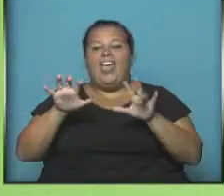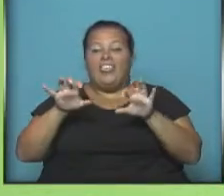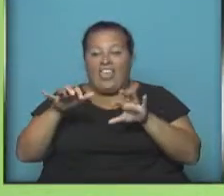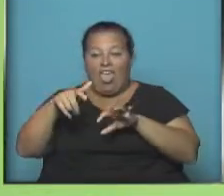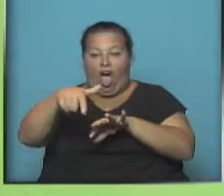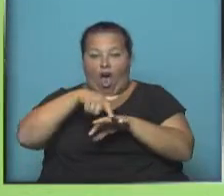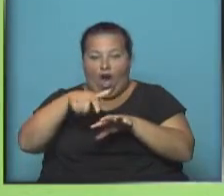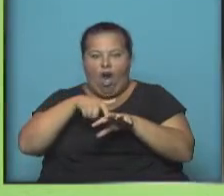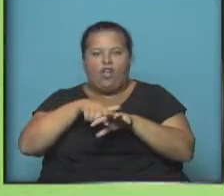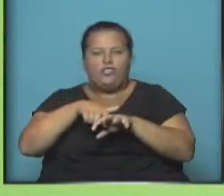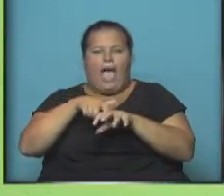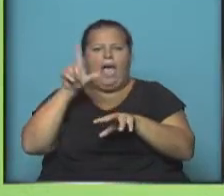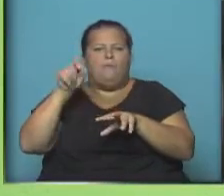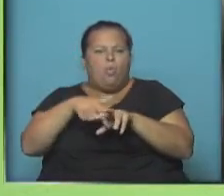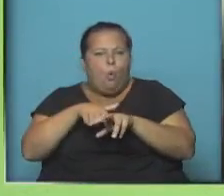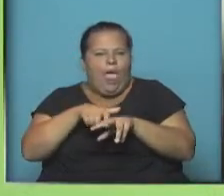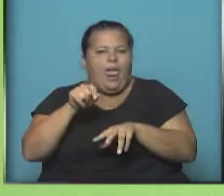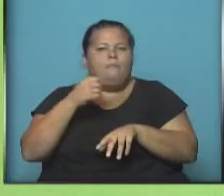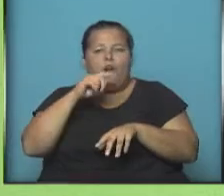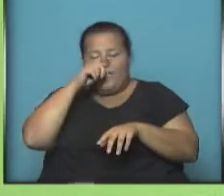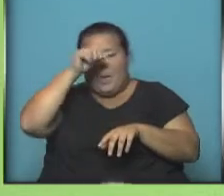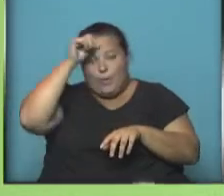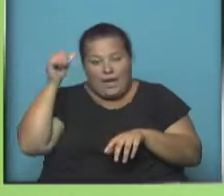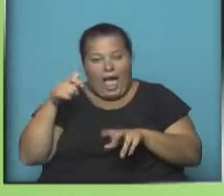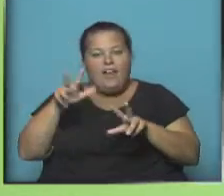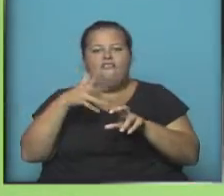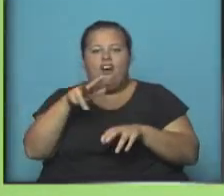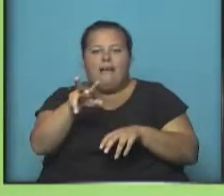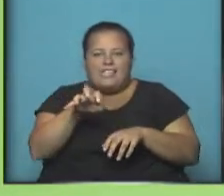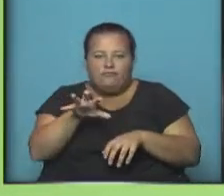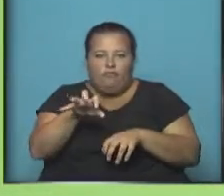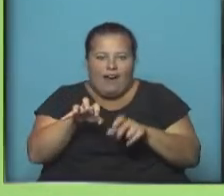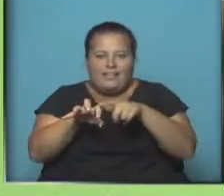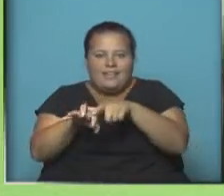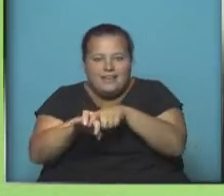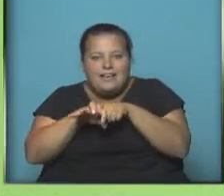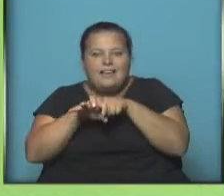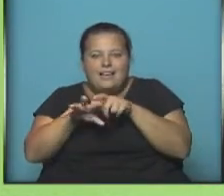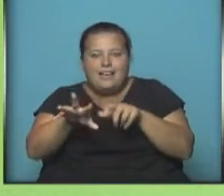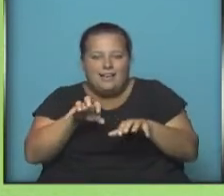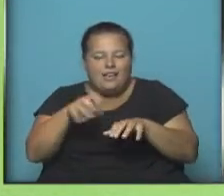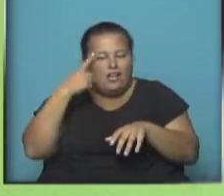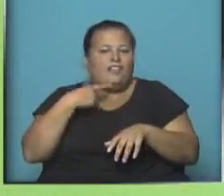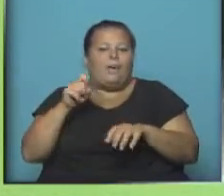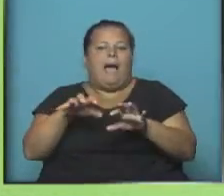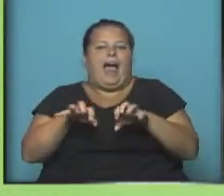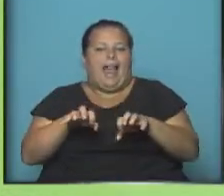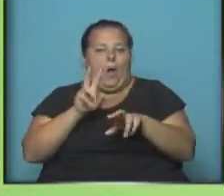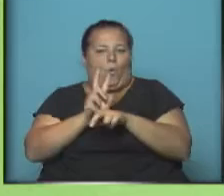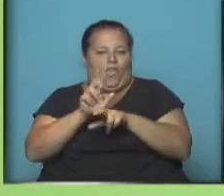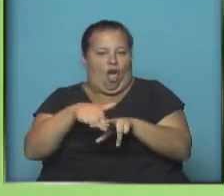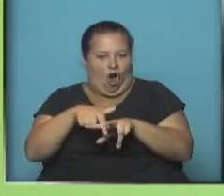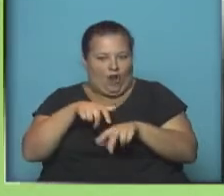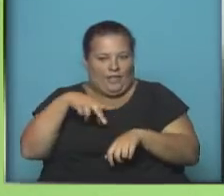va la hojota te duelen porque termina el verano, porque haces como un esfuerzo. Obviamente estás haciendo un esfuerzo inconsciente para sostener esa hojota